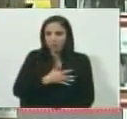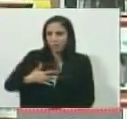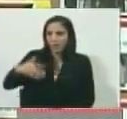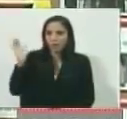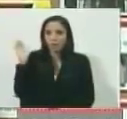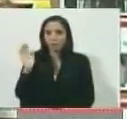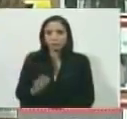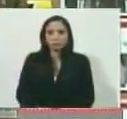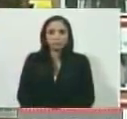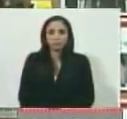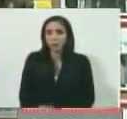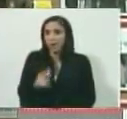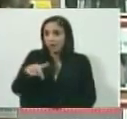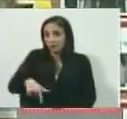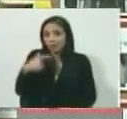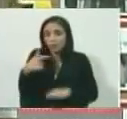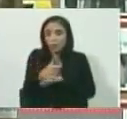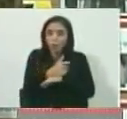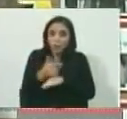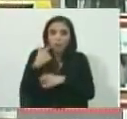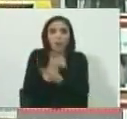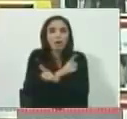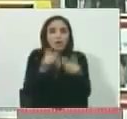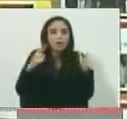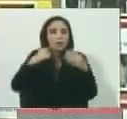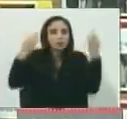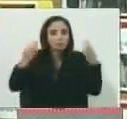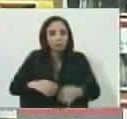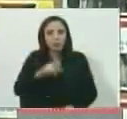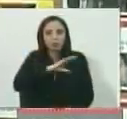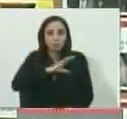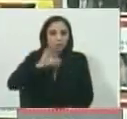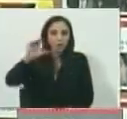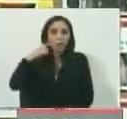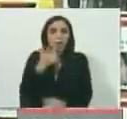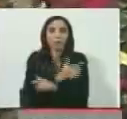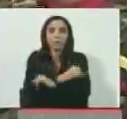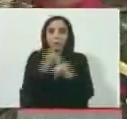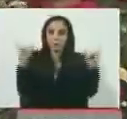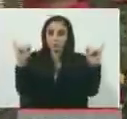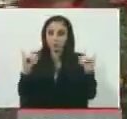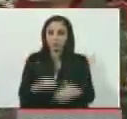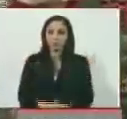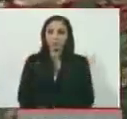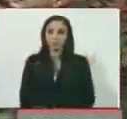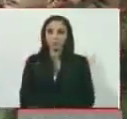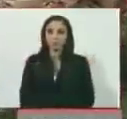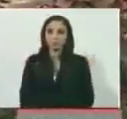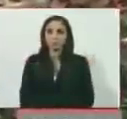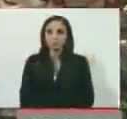en gana, porque aquí hay un gobierno libre, soberano e independiente.